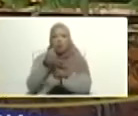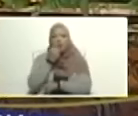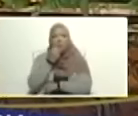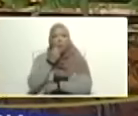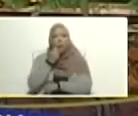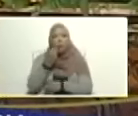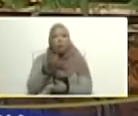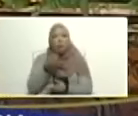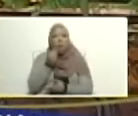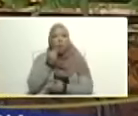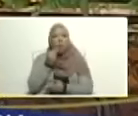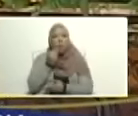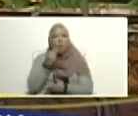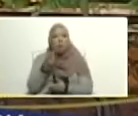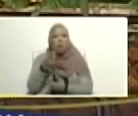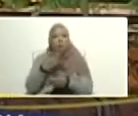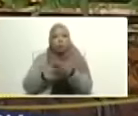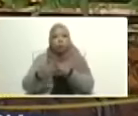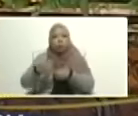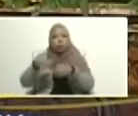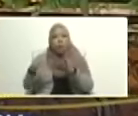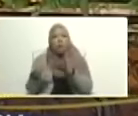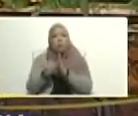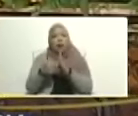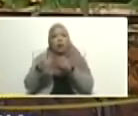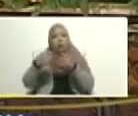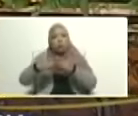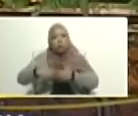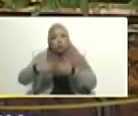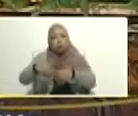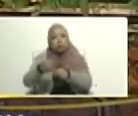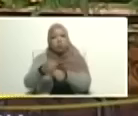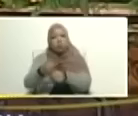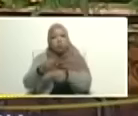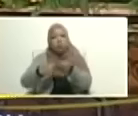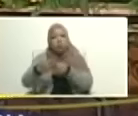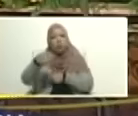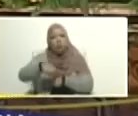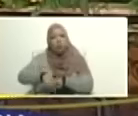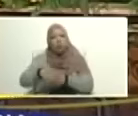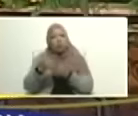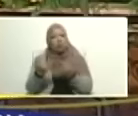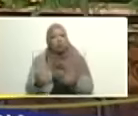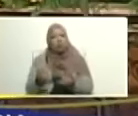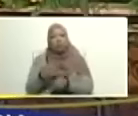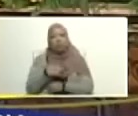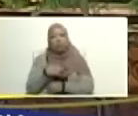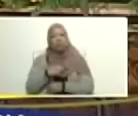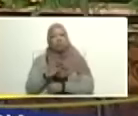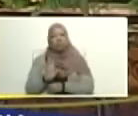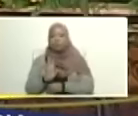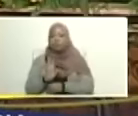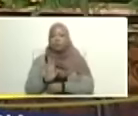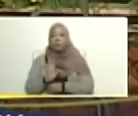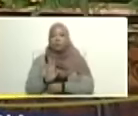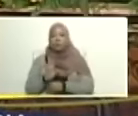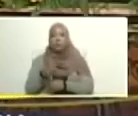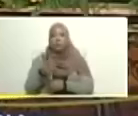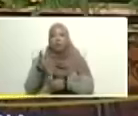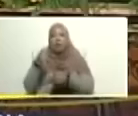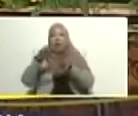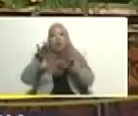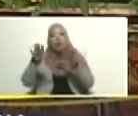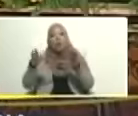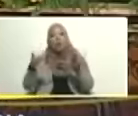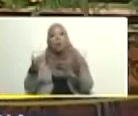paralizar sus flujos comerciales. El comercio mundial aún hoy a pesar de llamarse global,